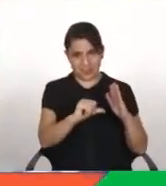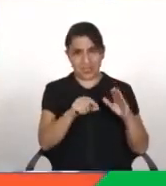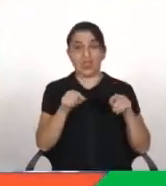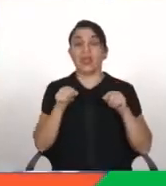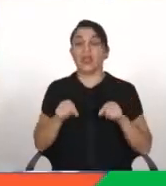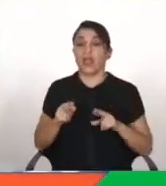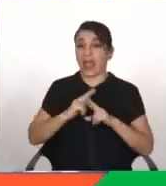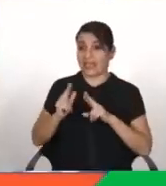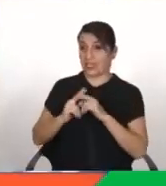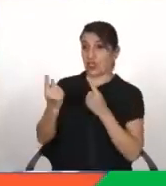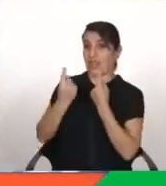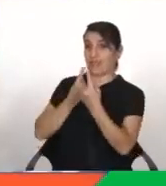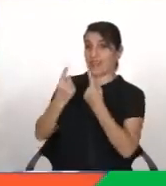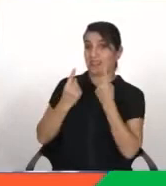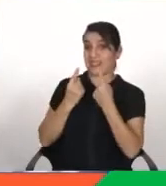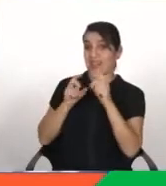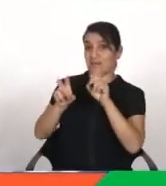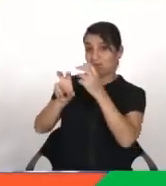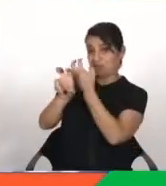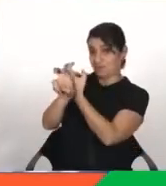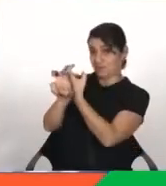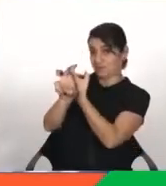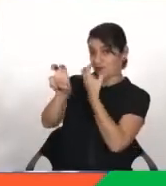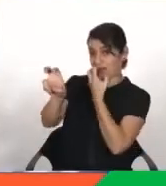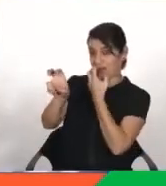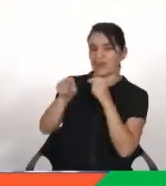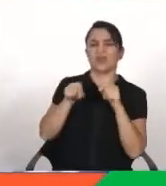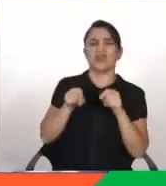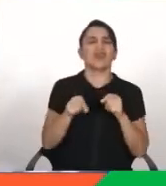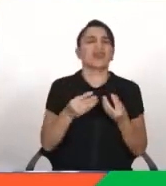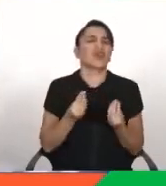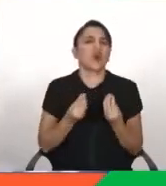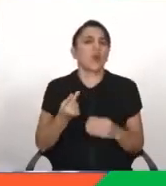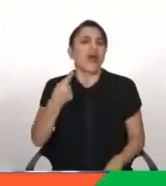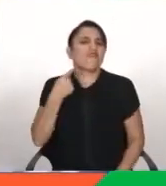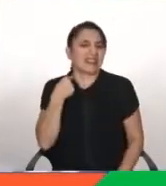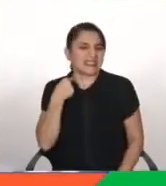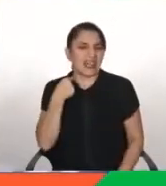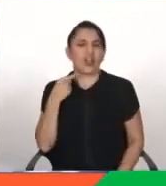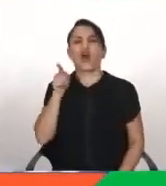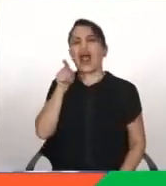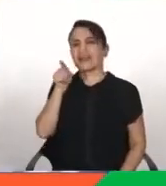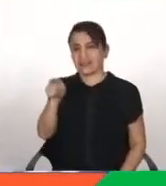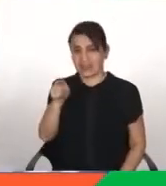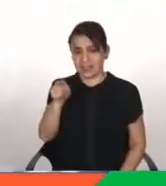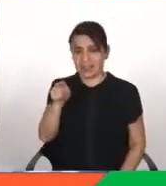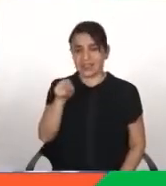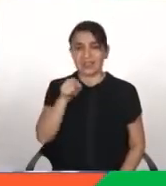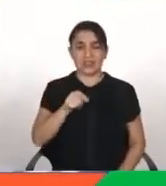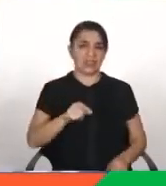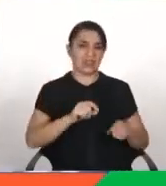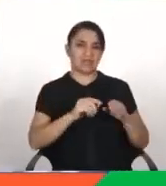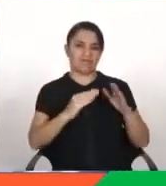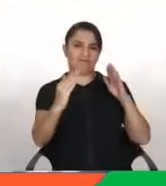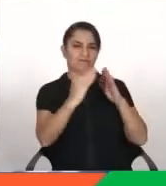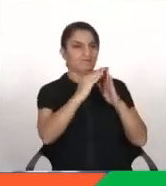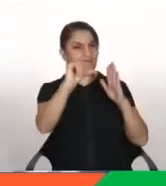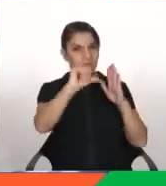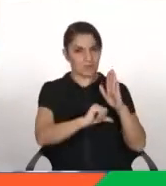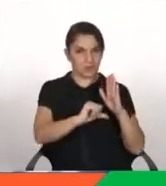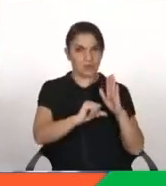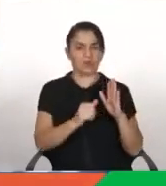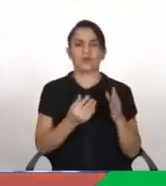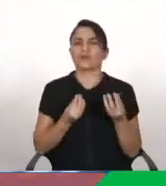el día de hoy. ¿Cómo es que te ha afectado específicamente a ti la cuarentena? ¿Cómo has llevado la cuarentena? Y por otro lado,